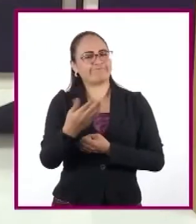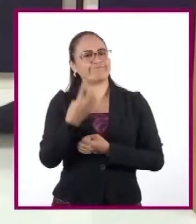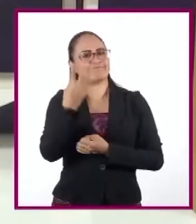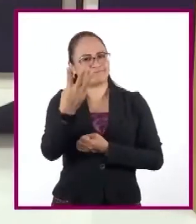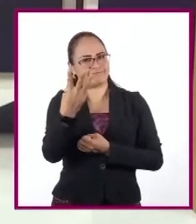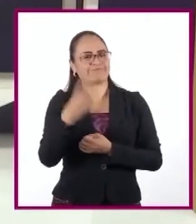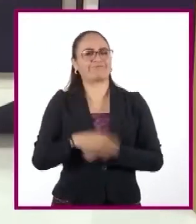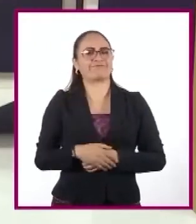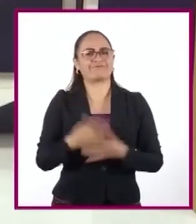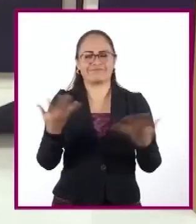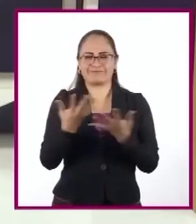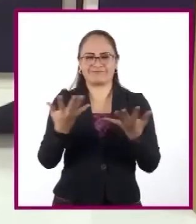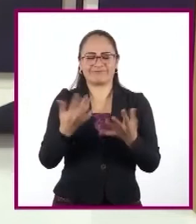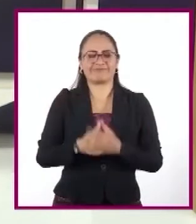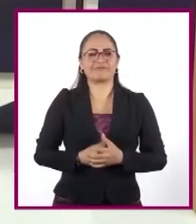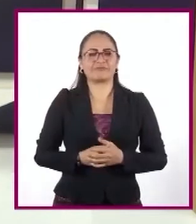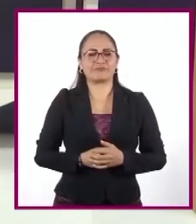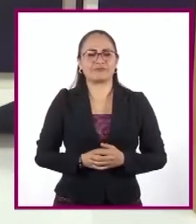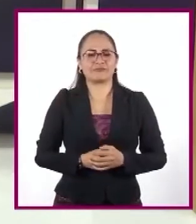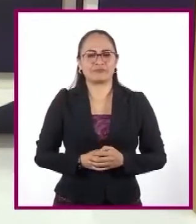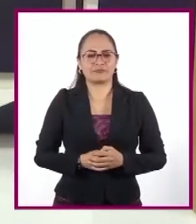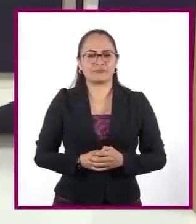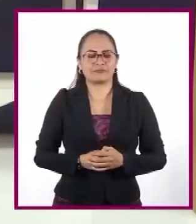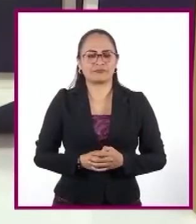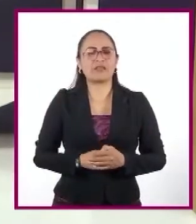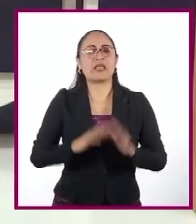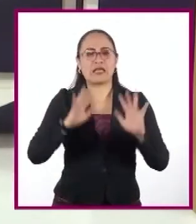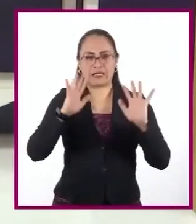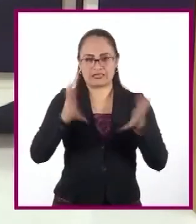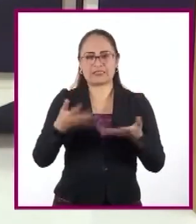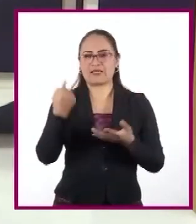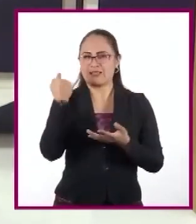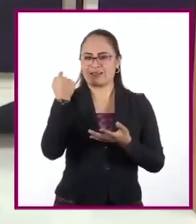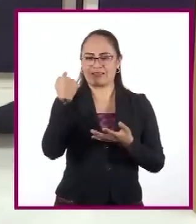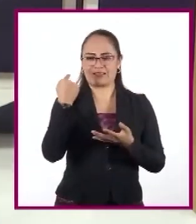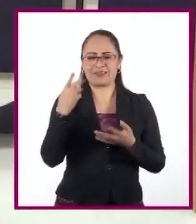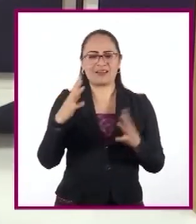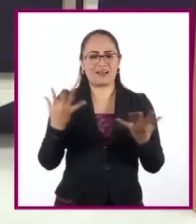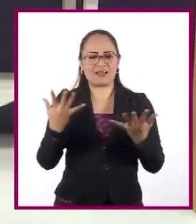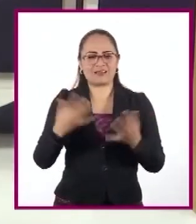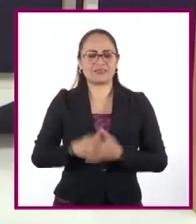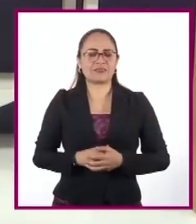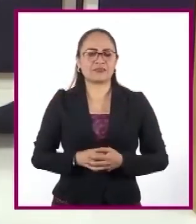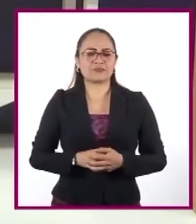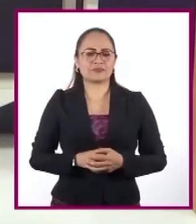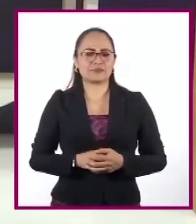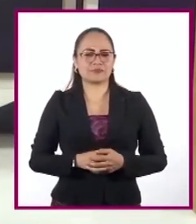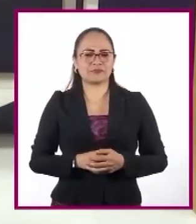Hagámoslo. Muy bien, tomemos los que están ya montados aquí. Van a distribuir